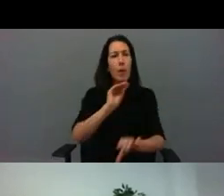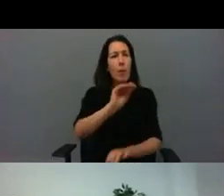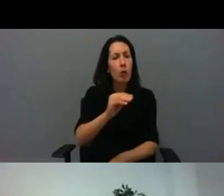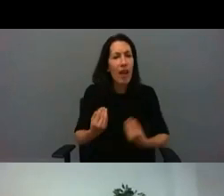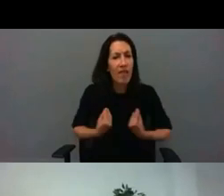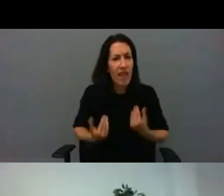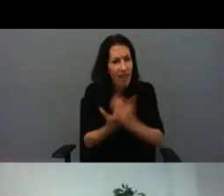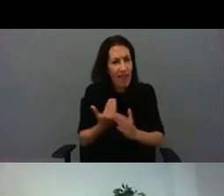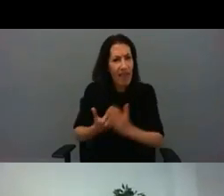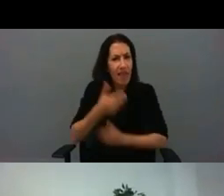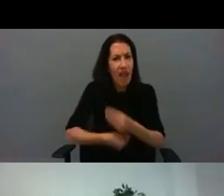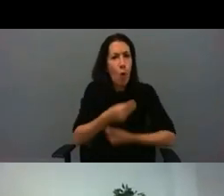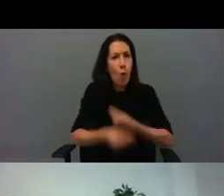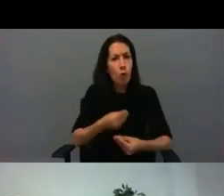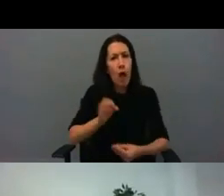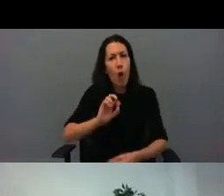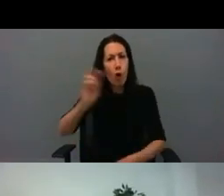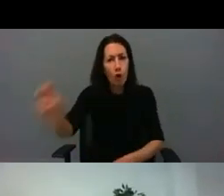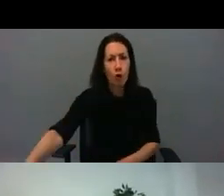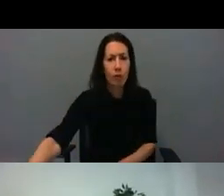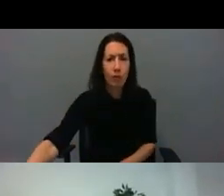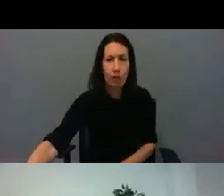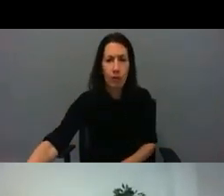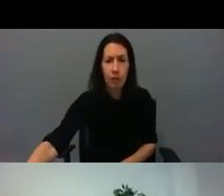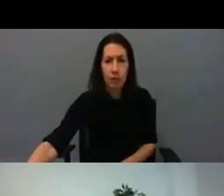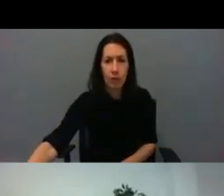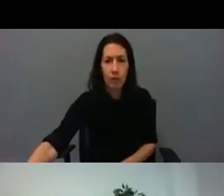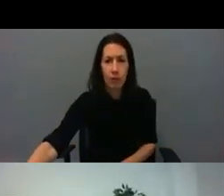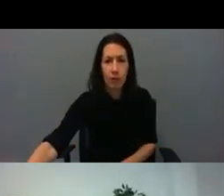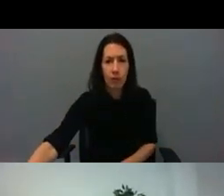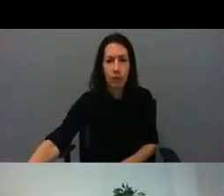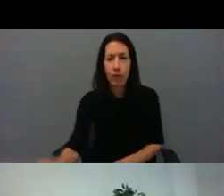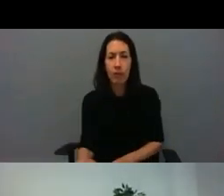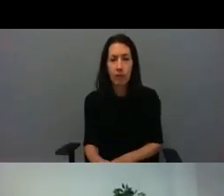¿utilizas esto o utilizas una tableta o un cuaderno de comunicación?